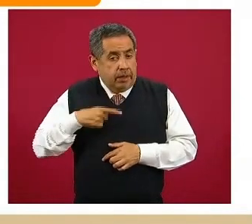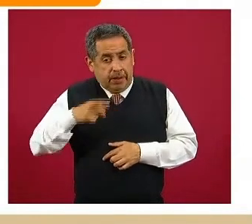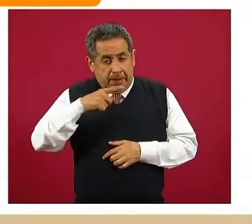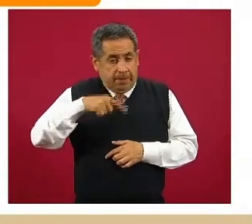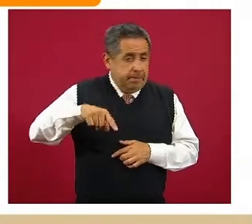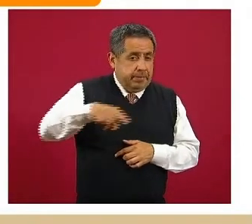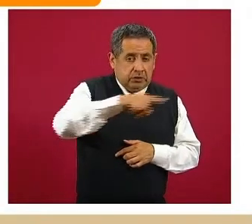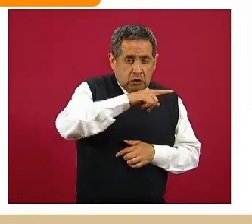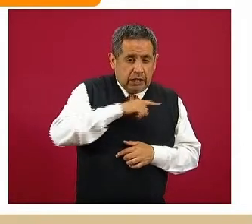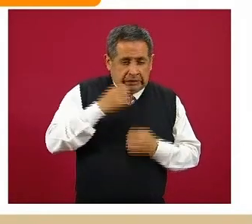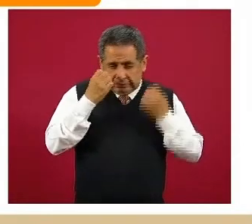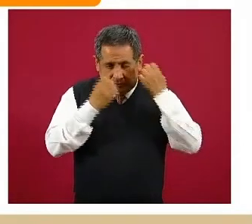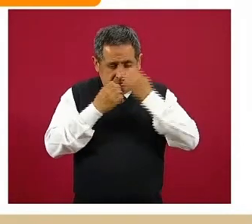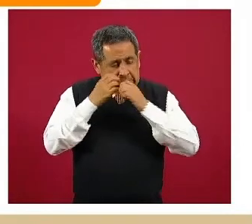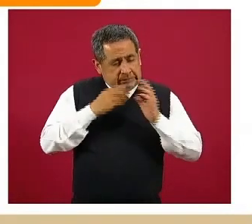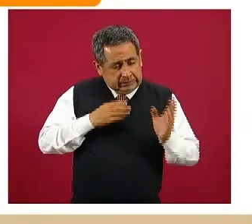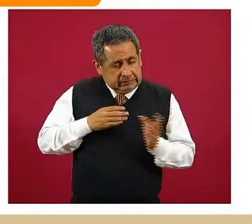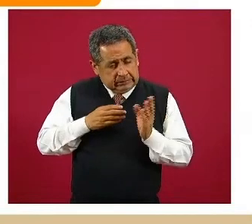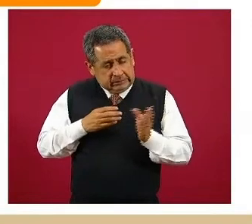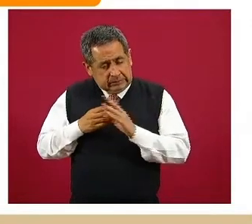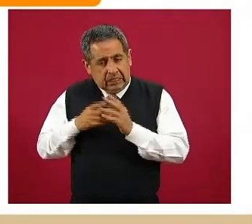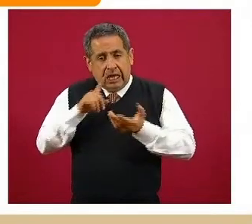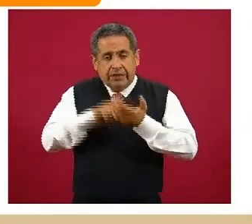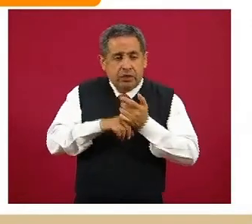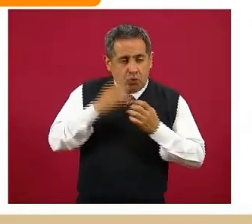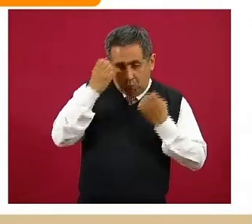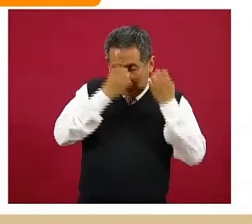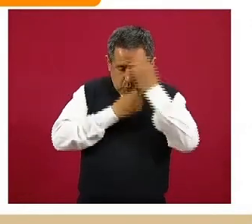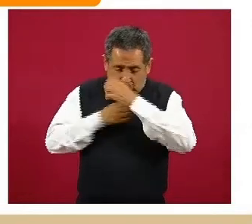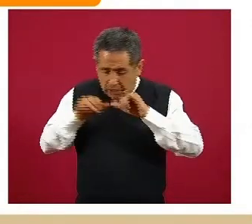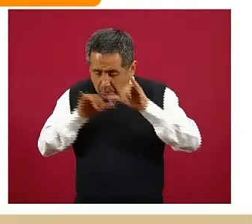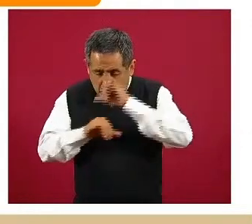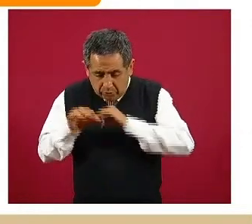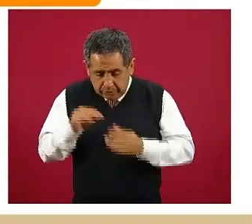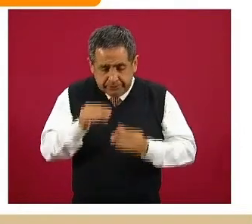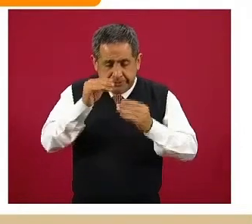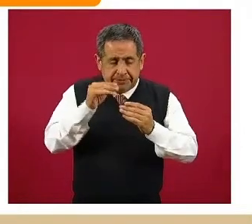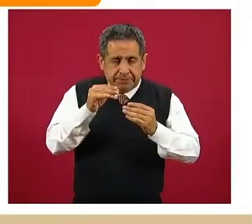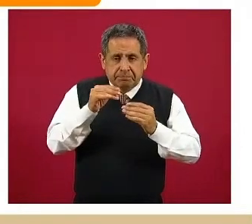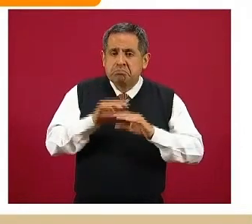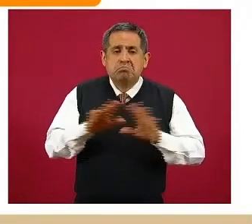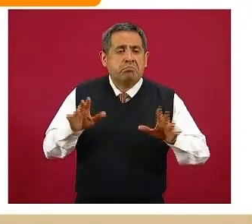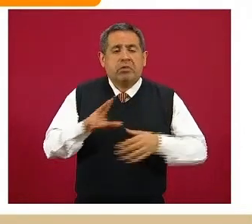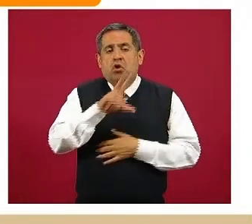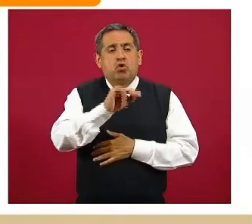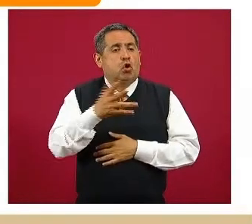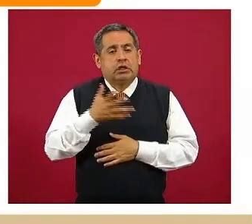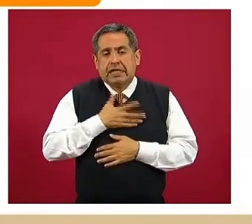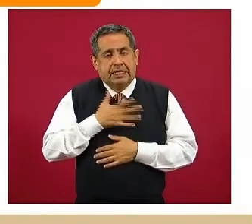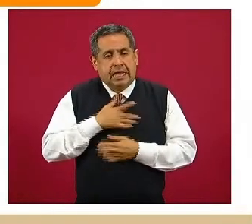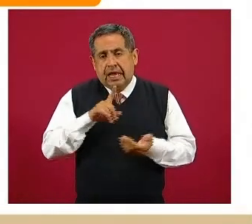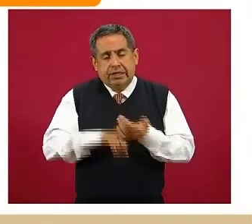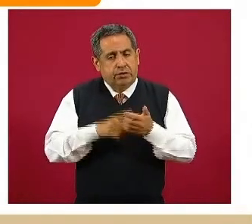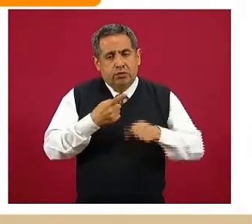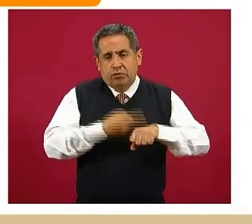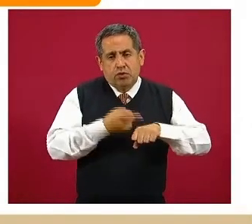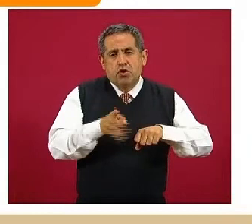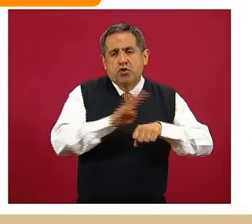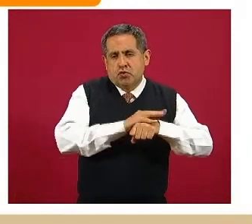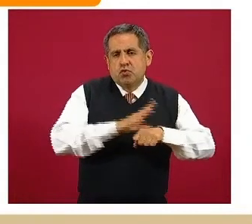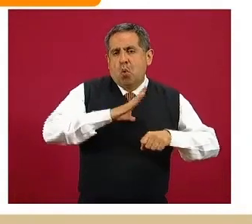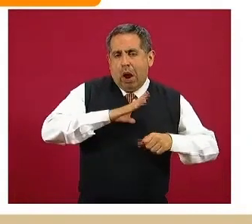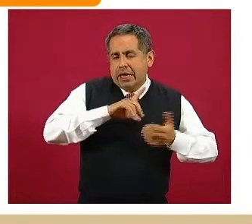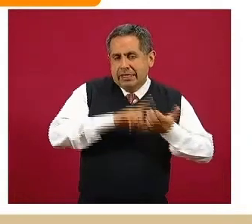personas estudiadas y que tienen o tenían una muestra de laboratorio ya dieron negativos, y son los que se encuentran